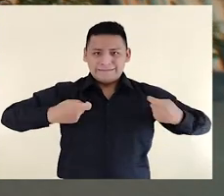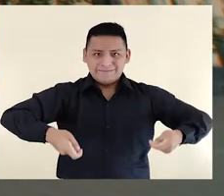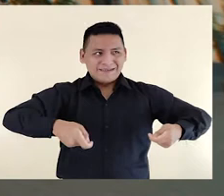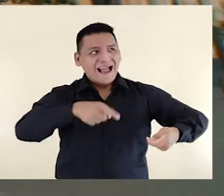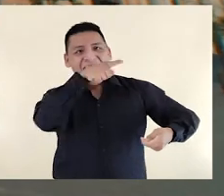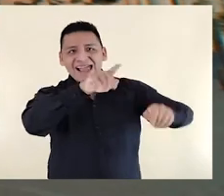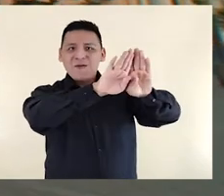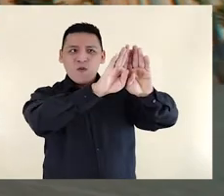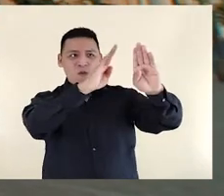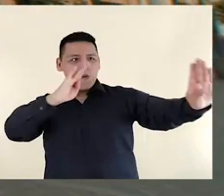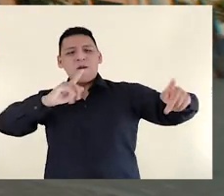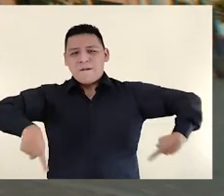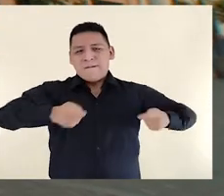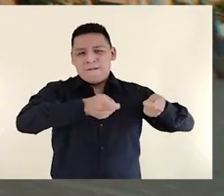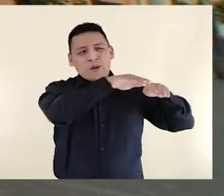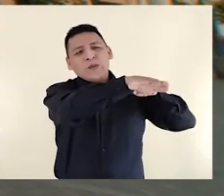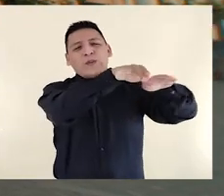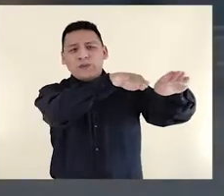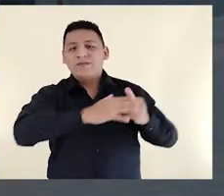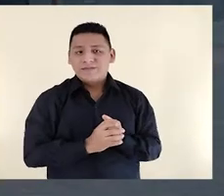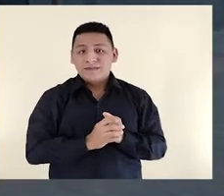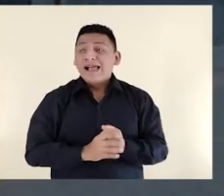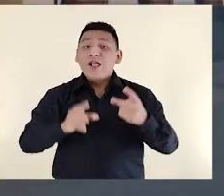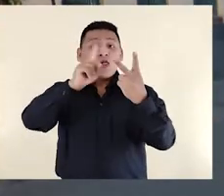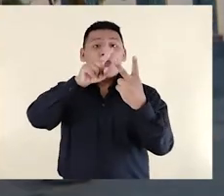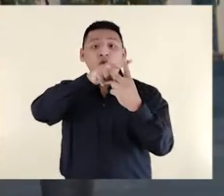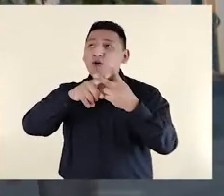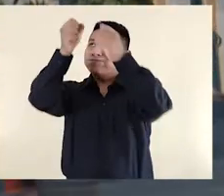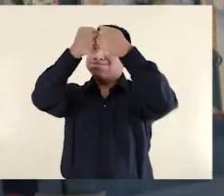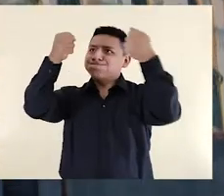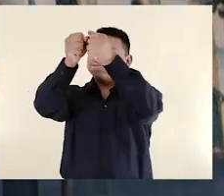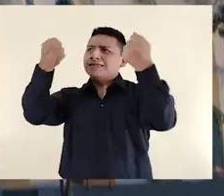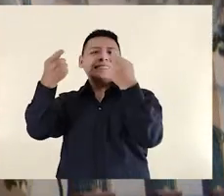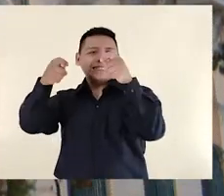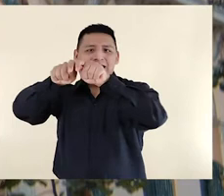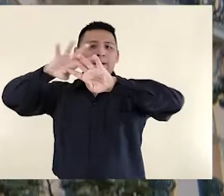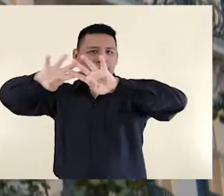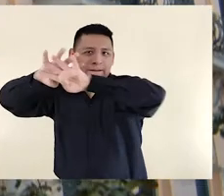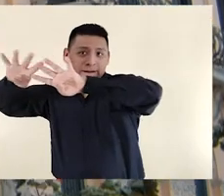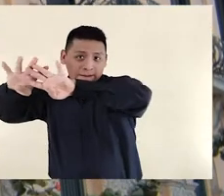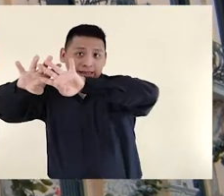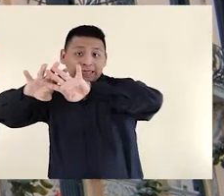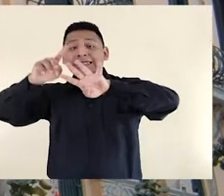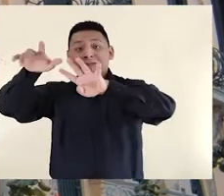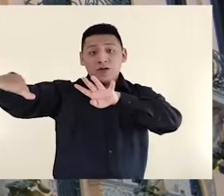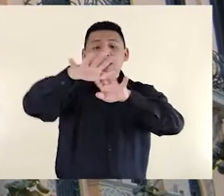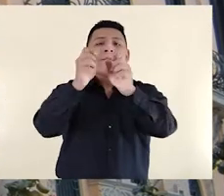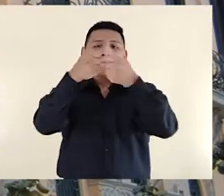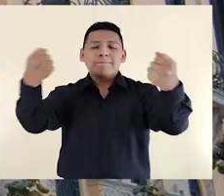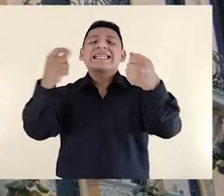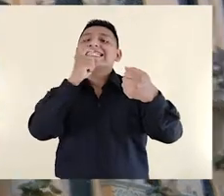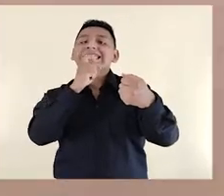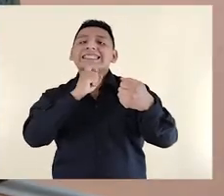de la casa, una entrada independiente para las carrozas, sus dos balcones cerrados con celosías, así como las ventanas de reja y los